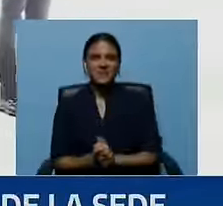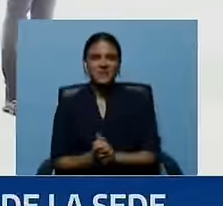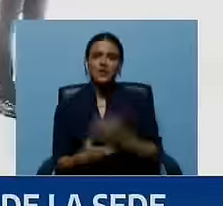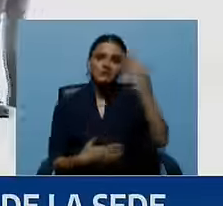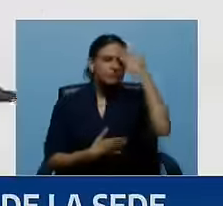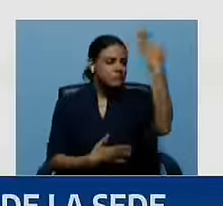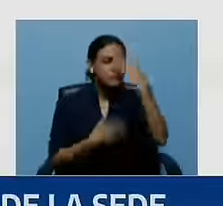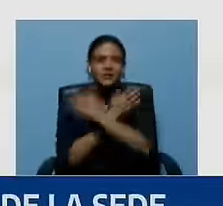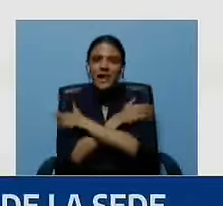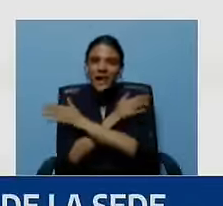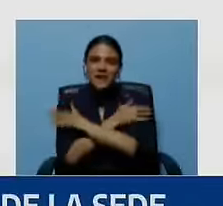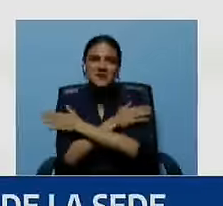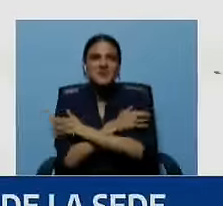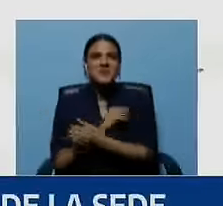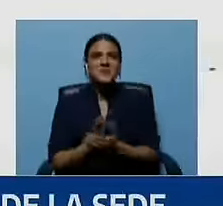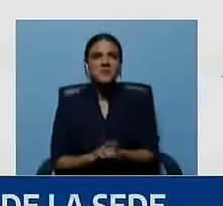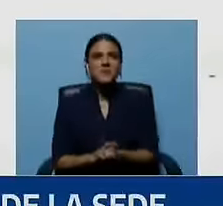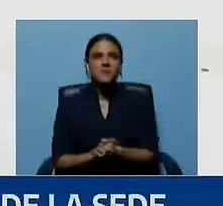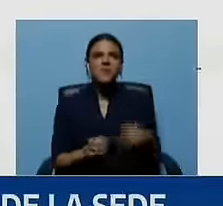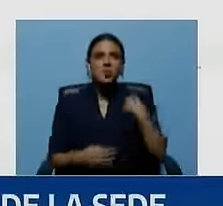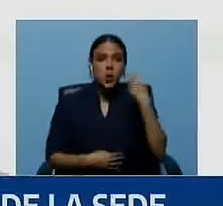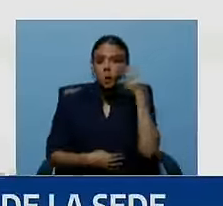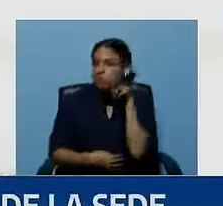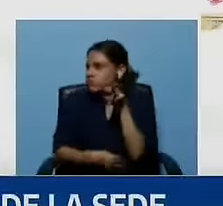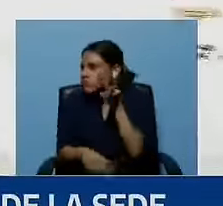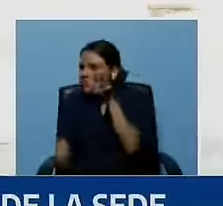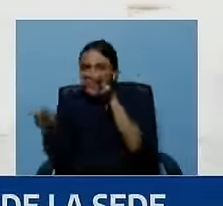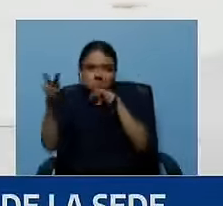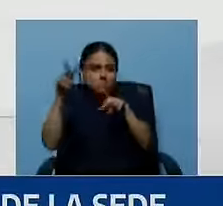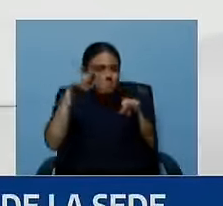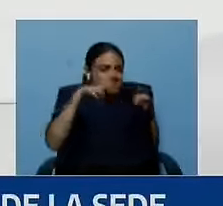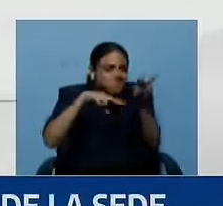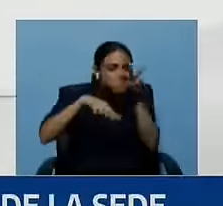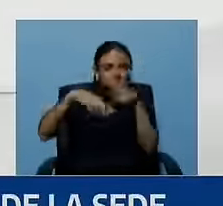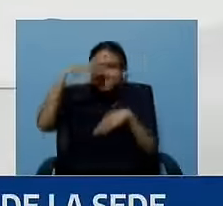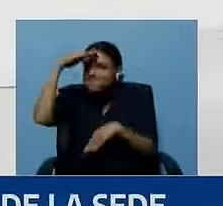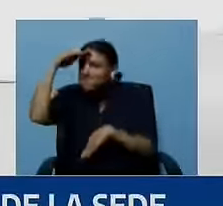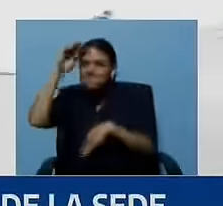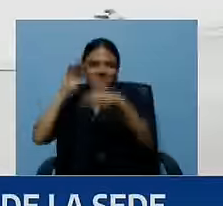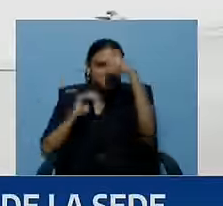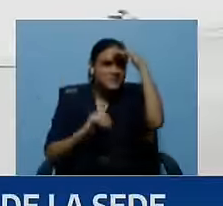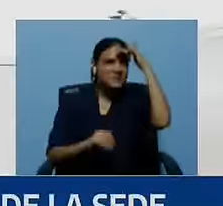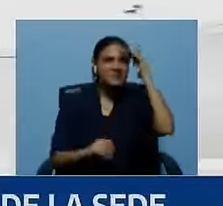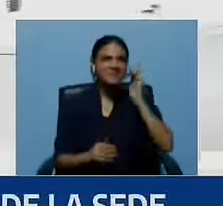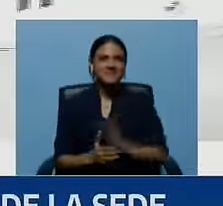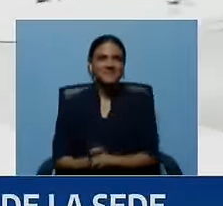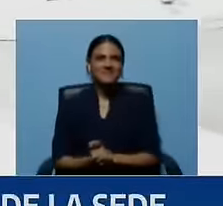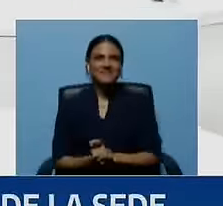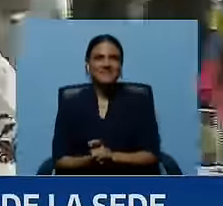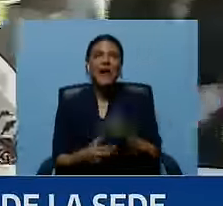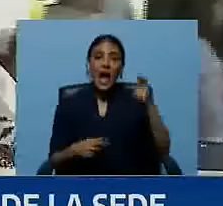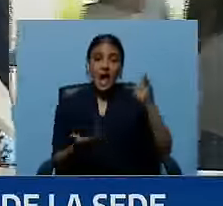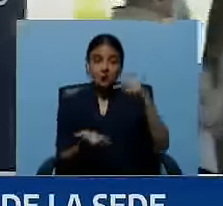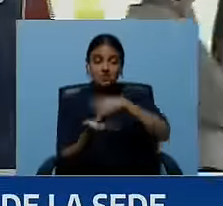Saludo. Por aquí me asomo. ¿Ah? Bueno, aquí vamos a atender.